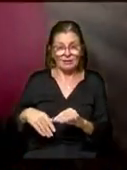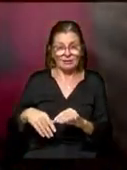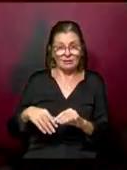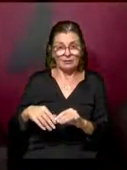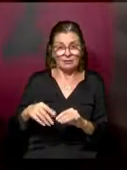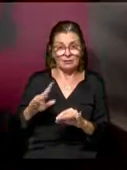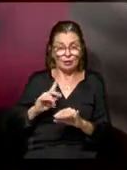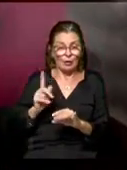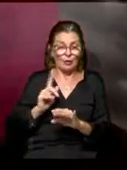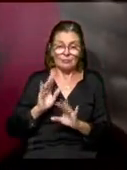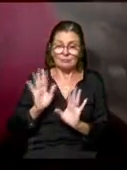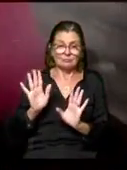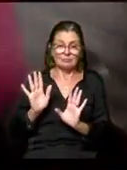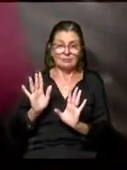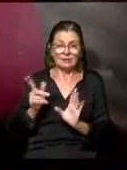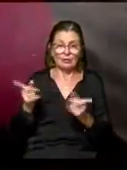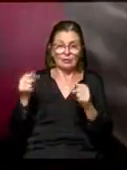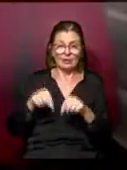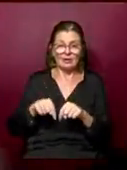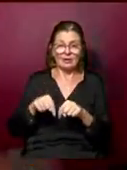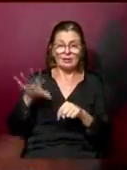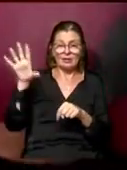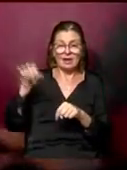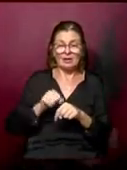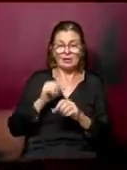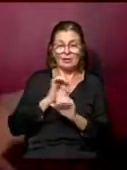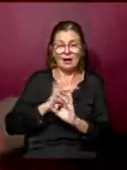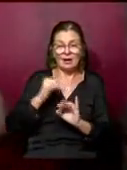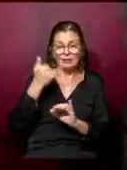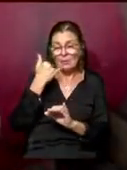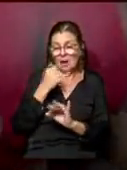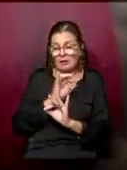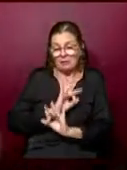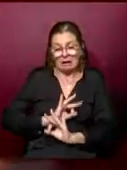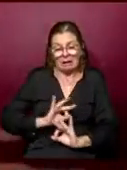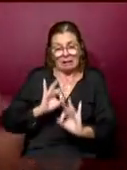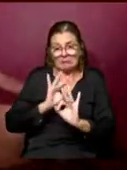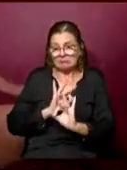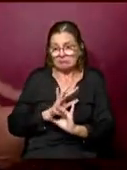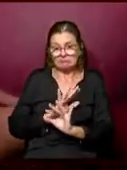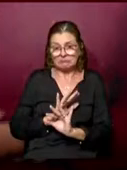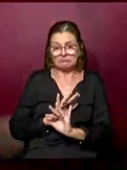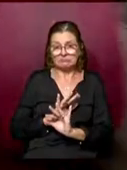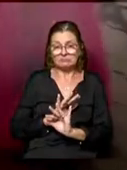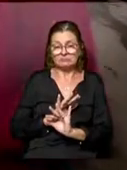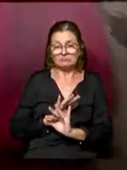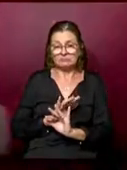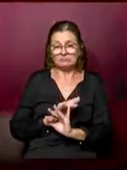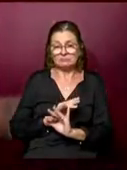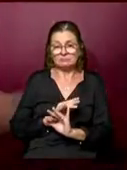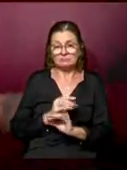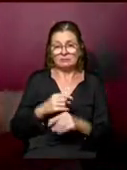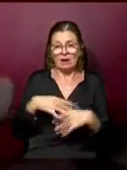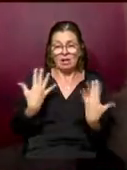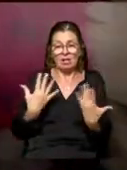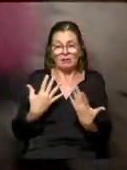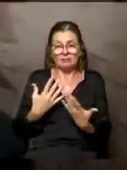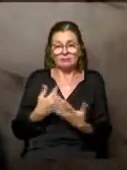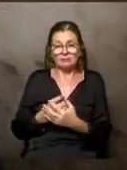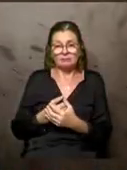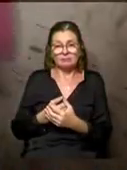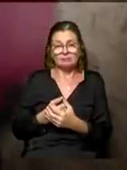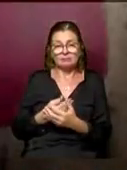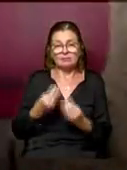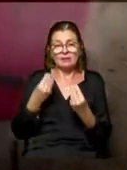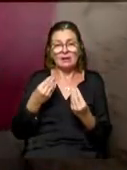En ningún momento nos trajeron nada, ni siquiera nos llamaron, nada de eso. Ni siquiera para... ¿Qué